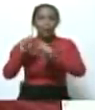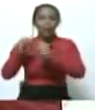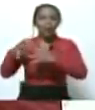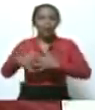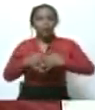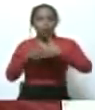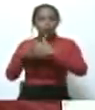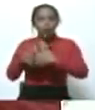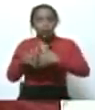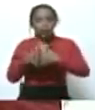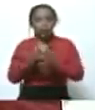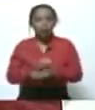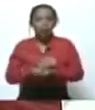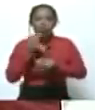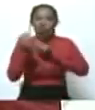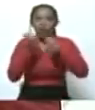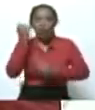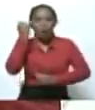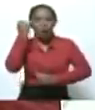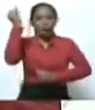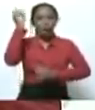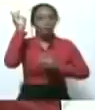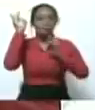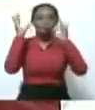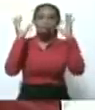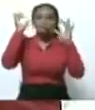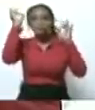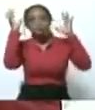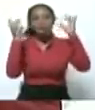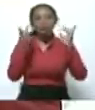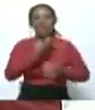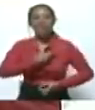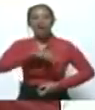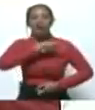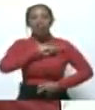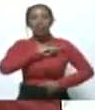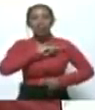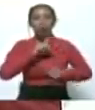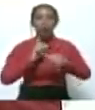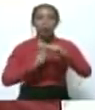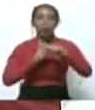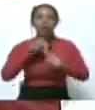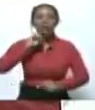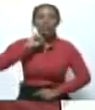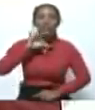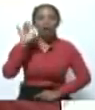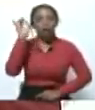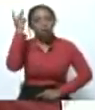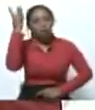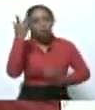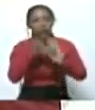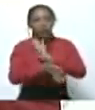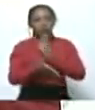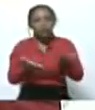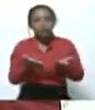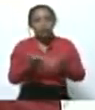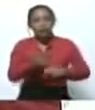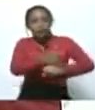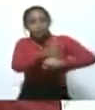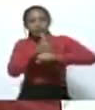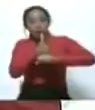norteamericano. Cómo inventan falsos positivos, las armas nucleares en